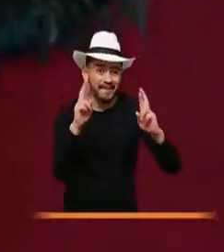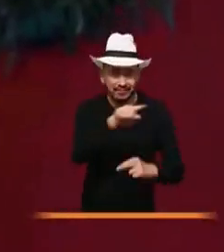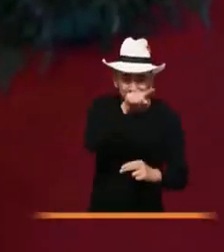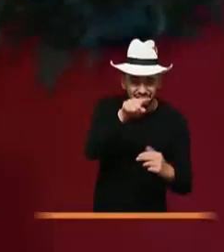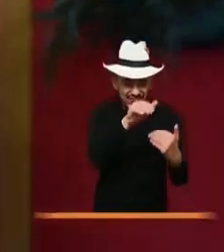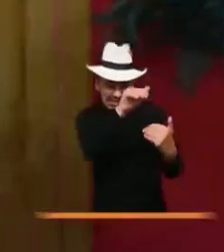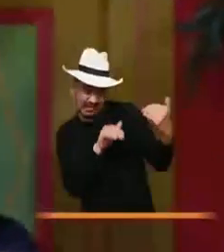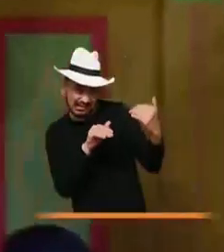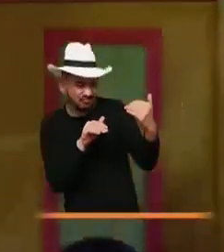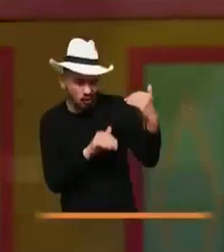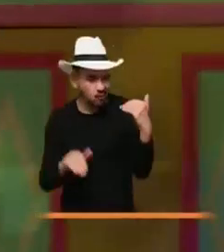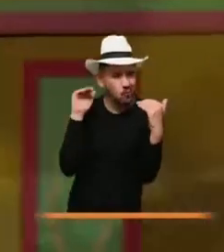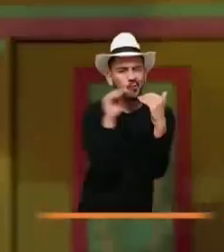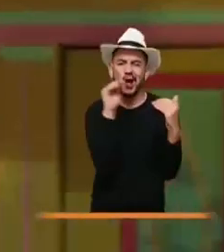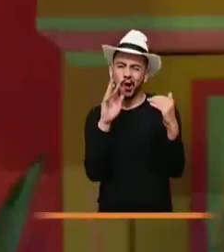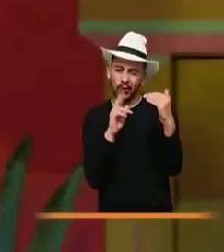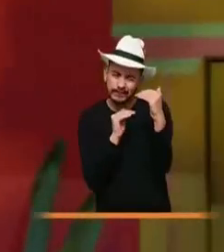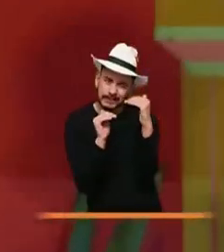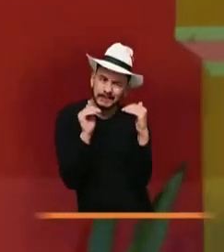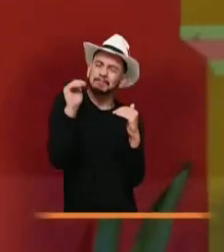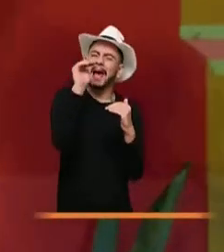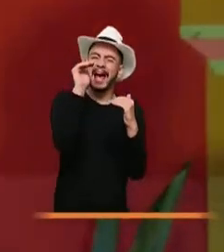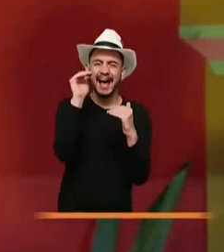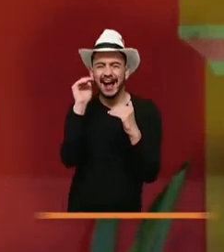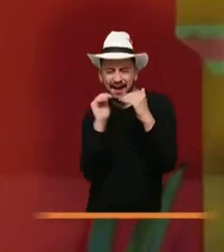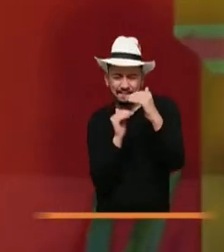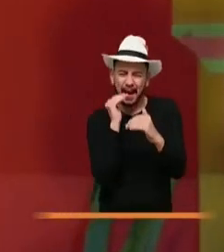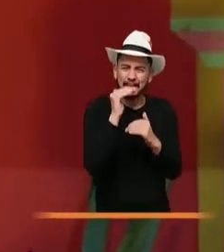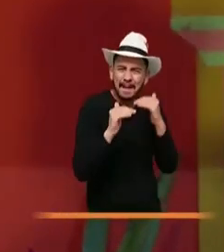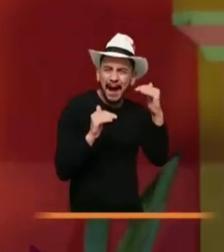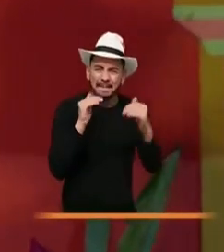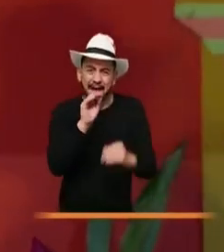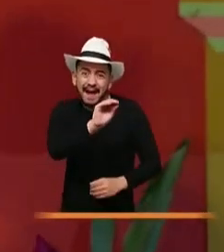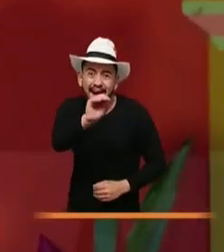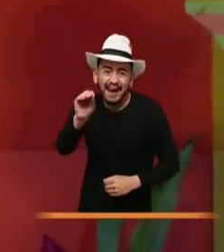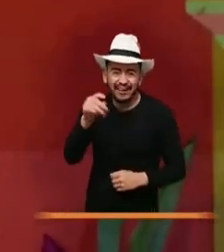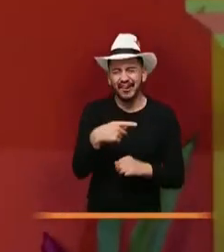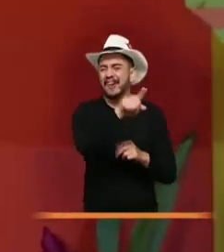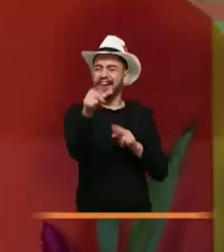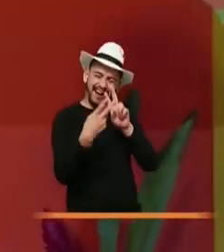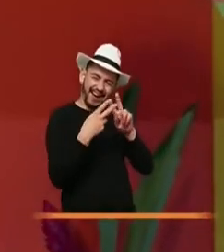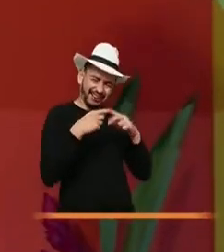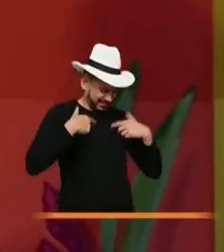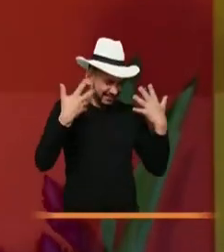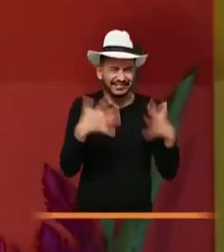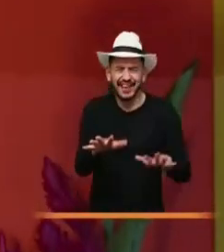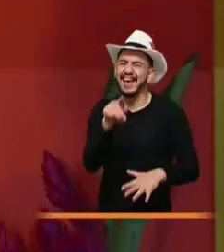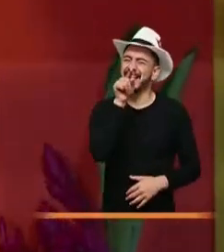el que aumente paso a paso porque yo ya lo conozco y usted